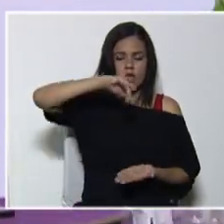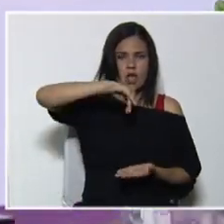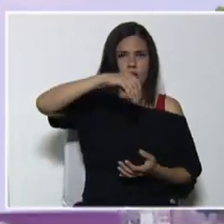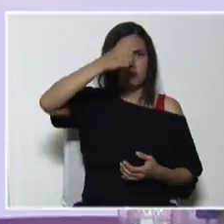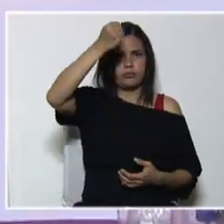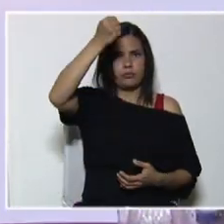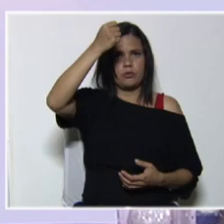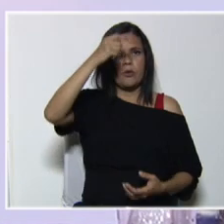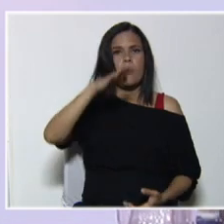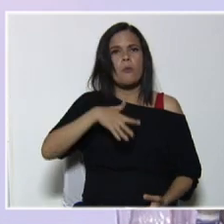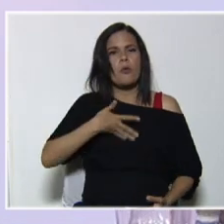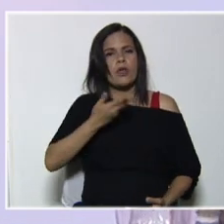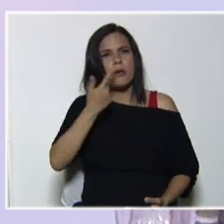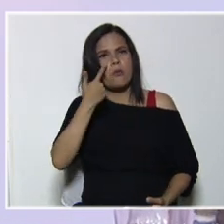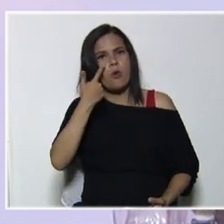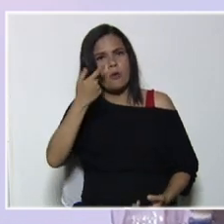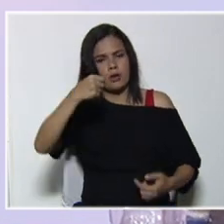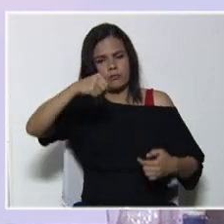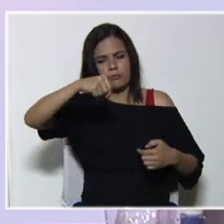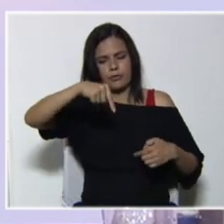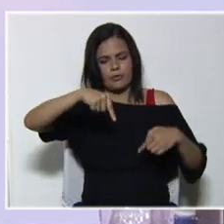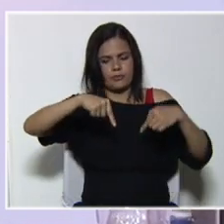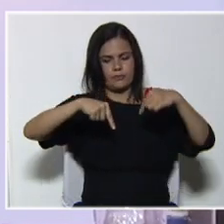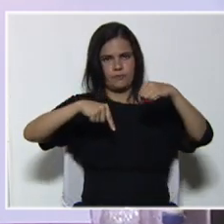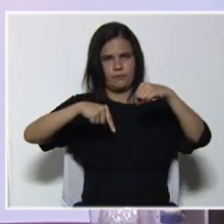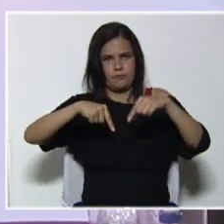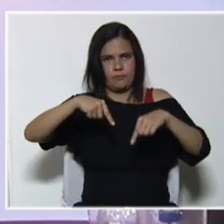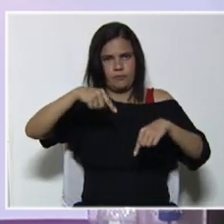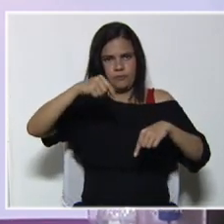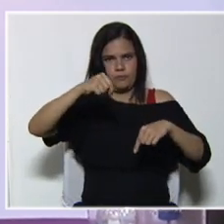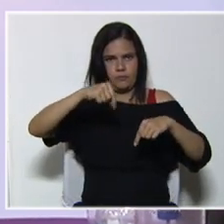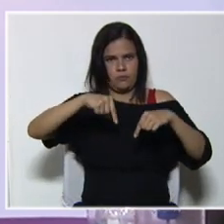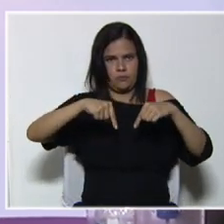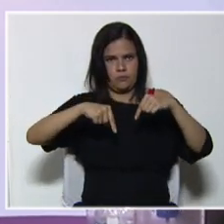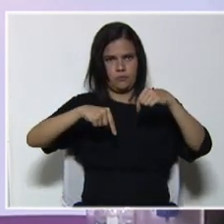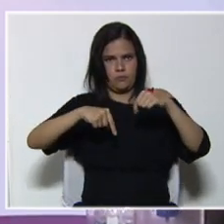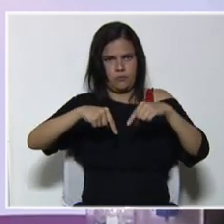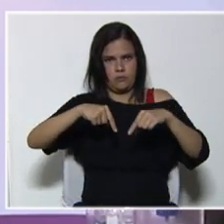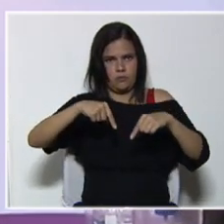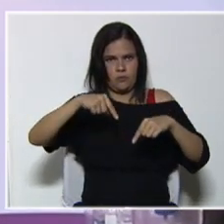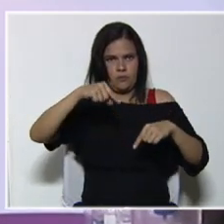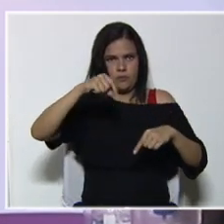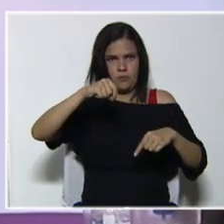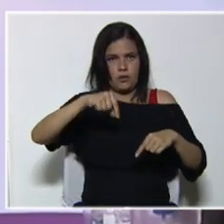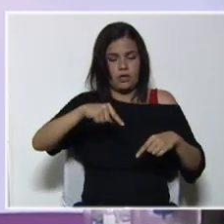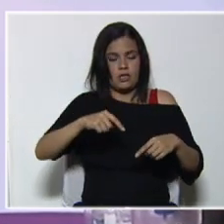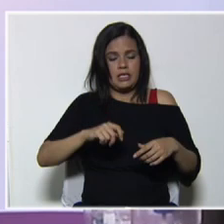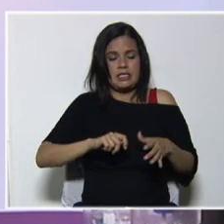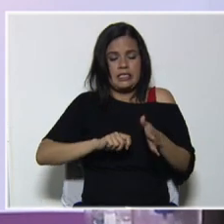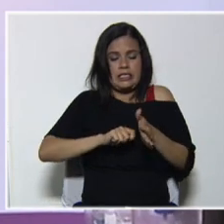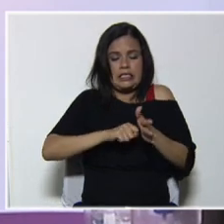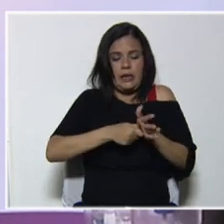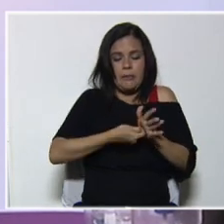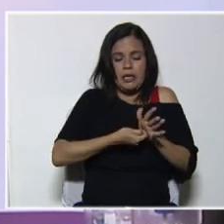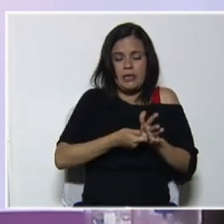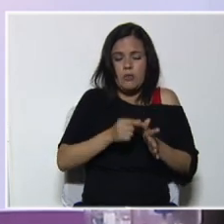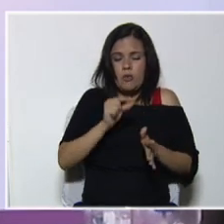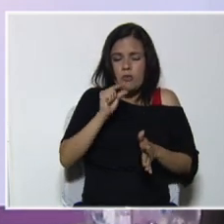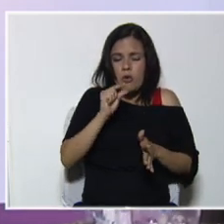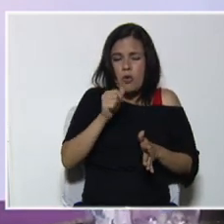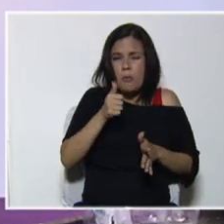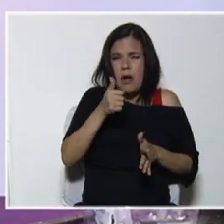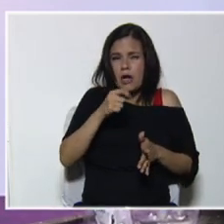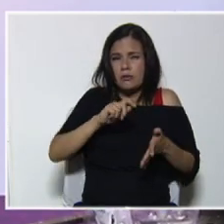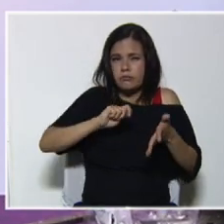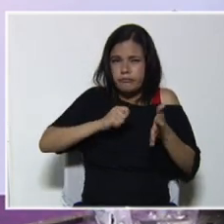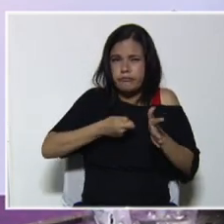podemos observar que él va goteando. Si apretamos un poco más el tornillo, el goteo va a ser más lento. Si